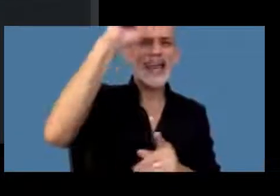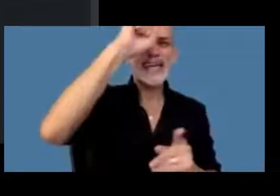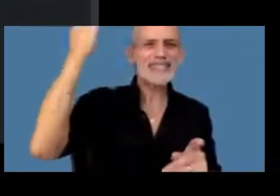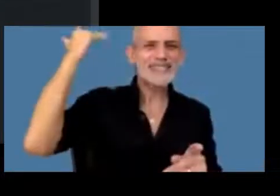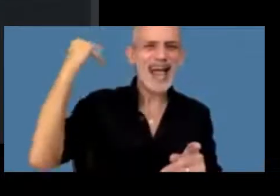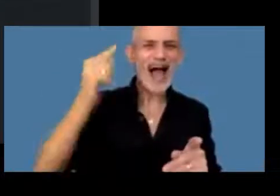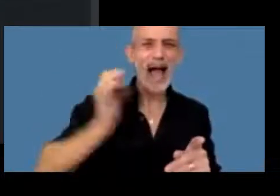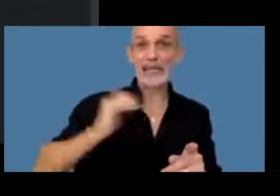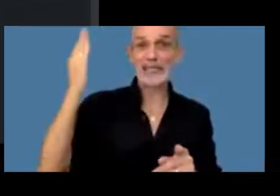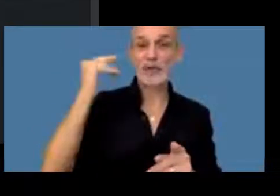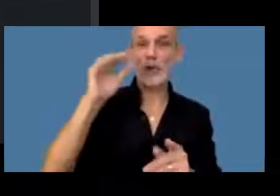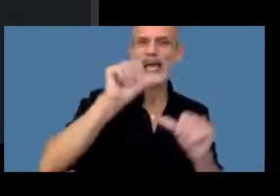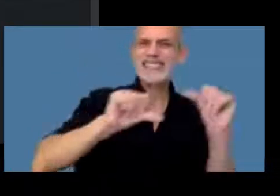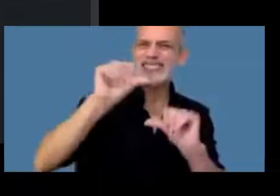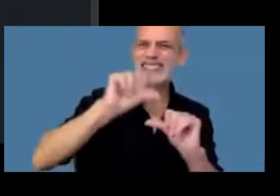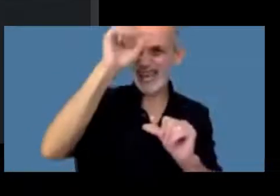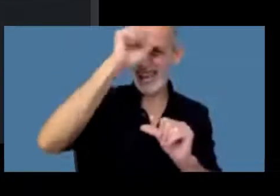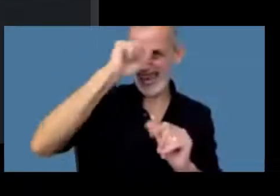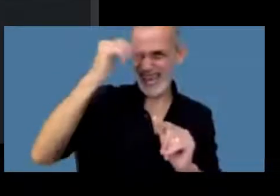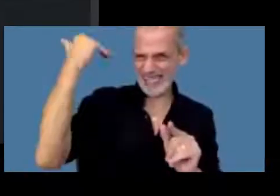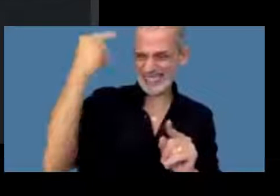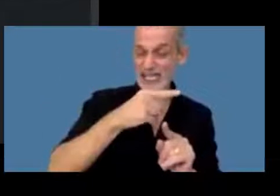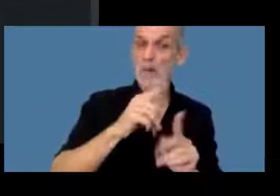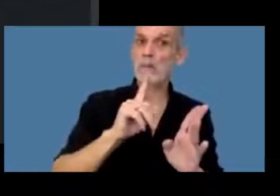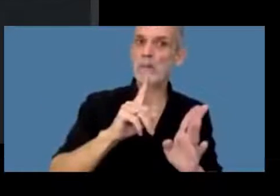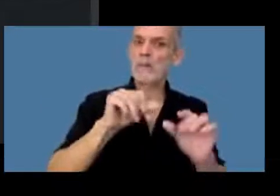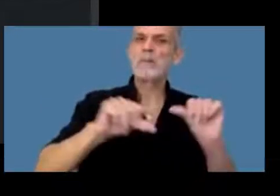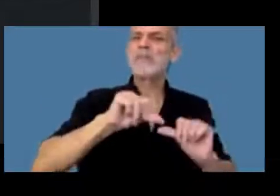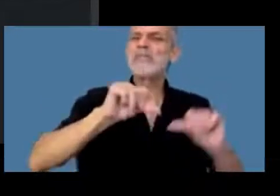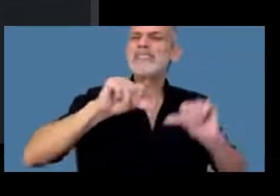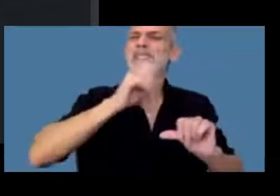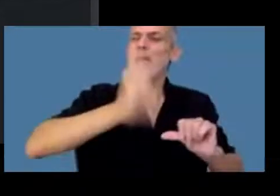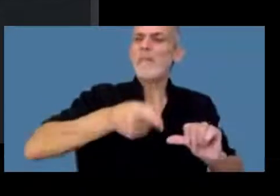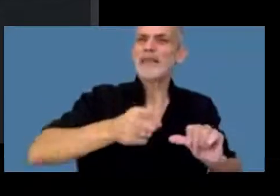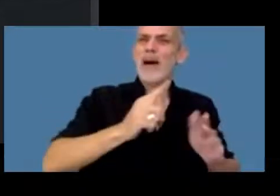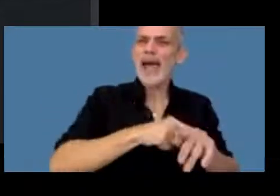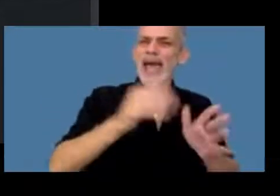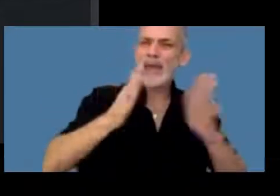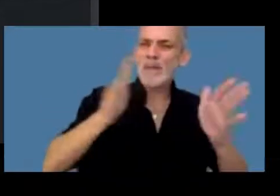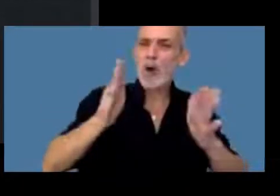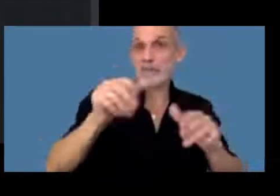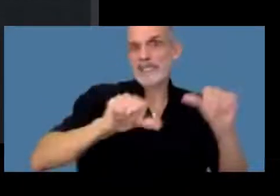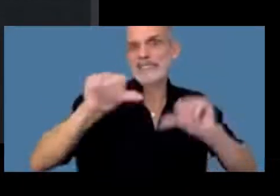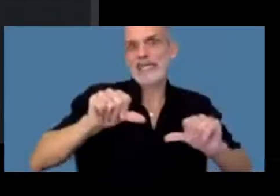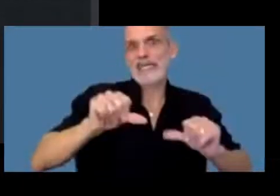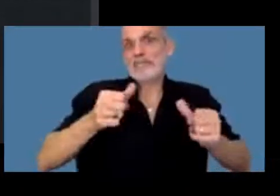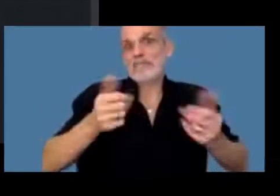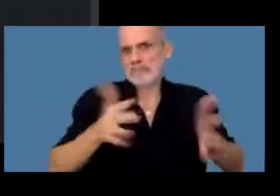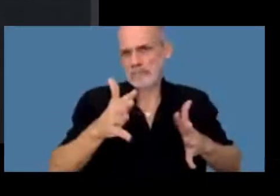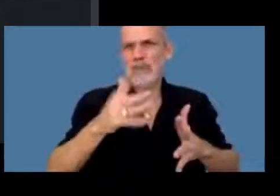la ciencia que mandaba en esa época, entre comillas ciencia, ¿no?, era la